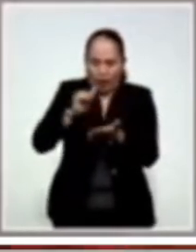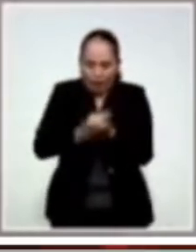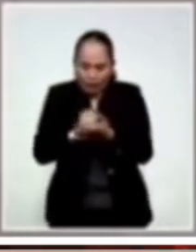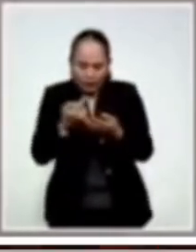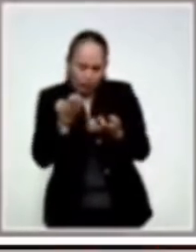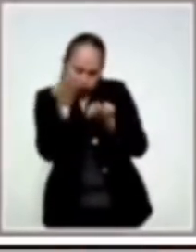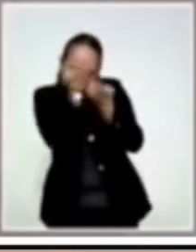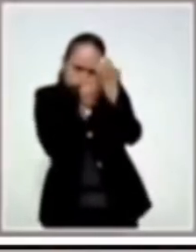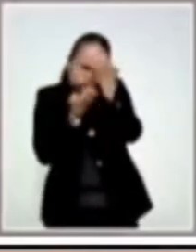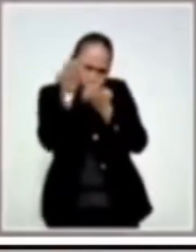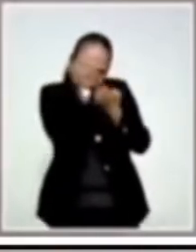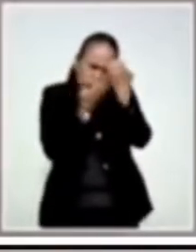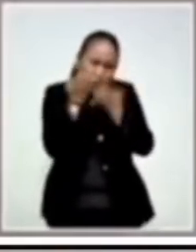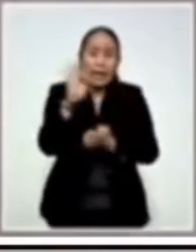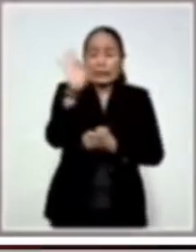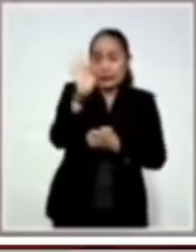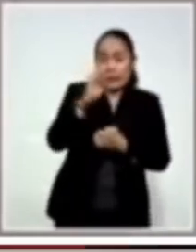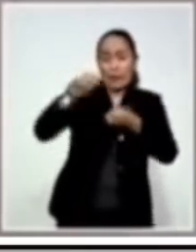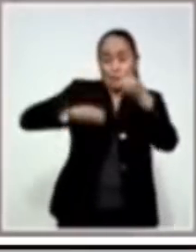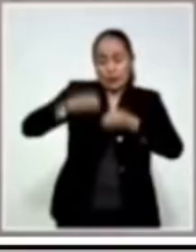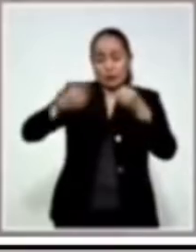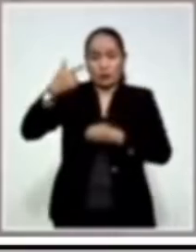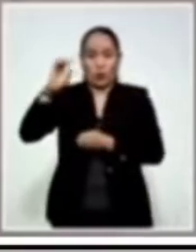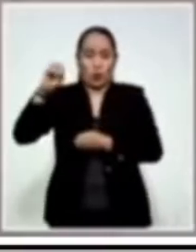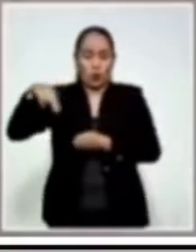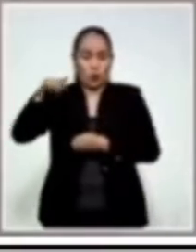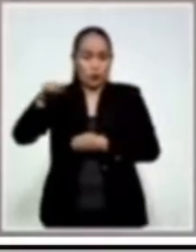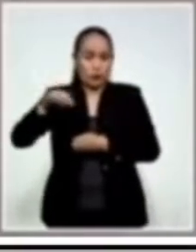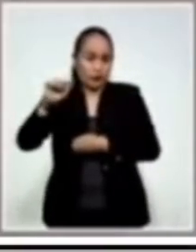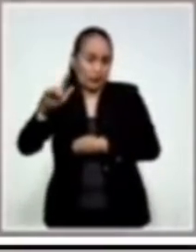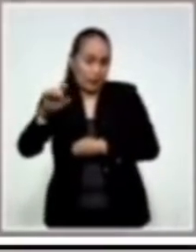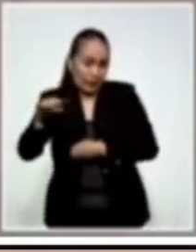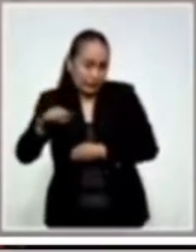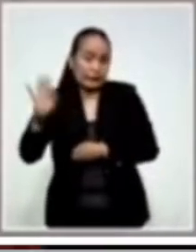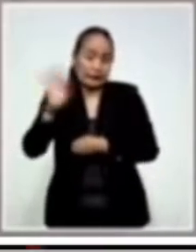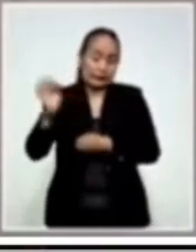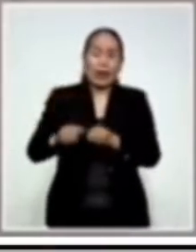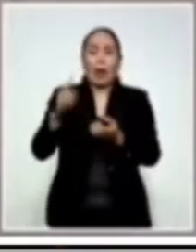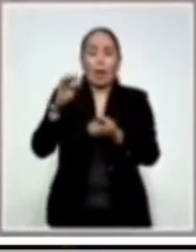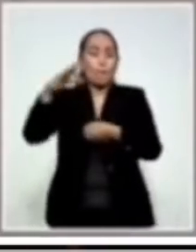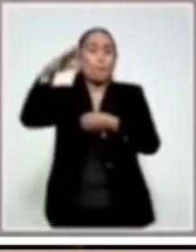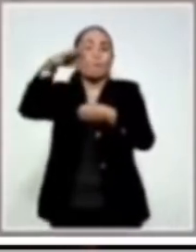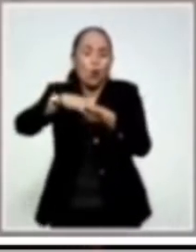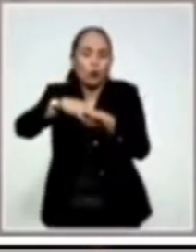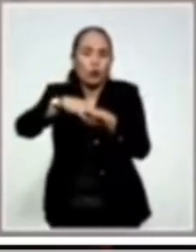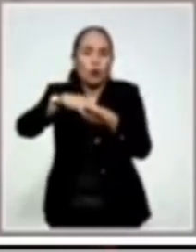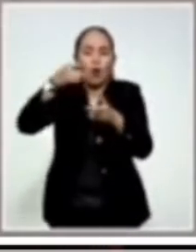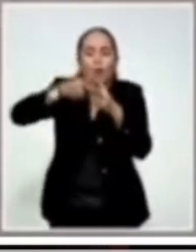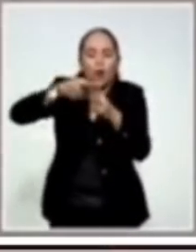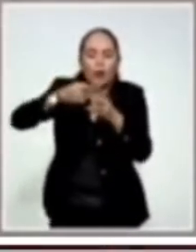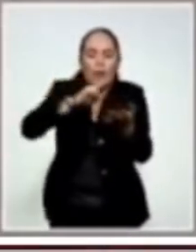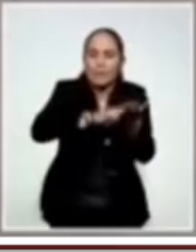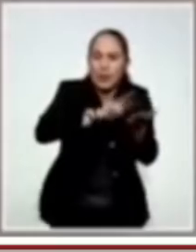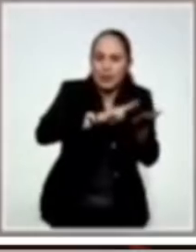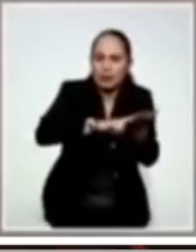Ahí era el momento de que el ministro González Alcántara, si su voto se hubiera computado por la validez, si